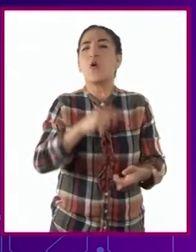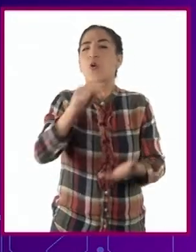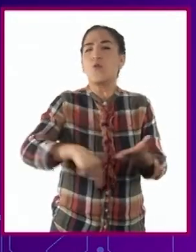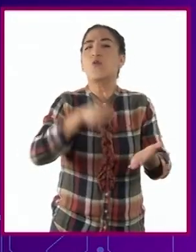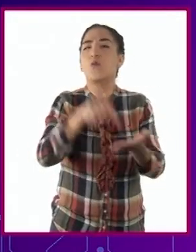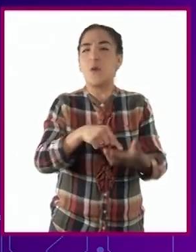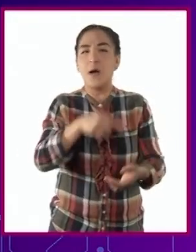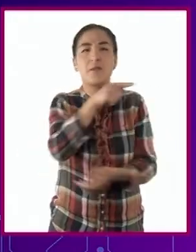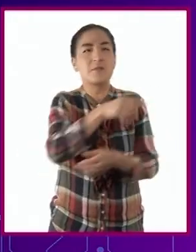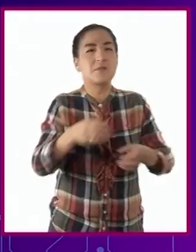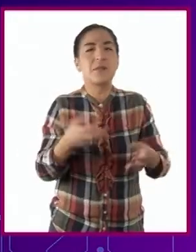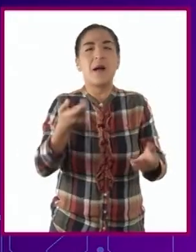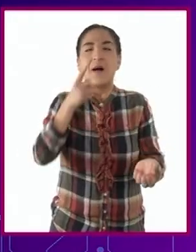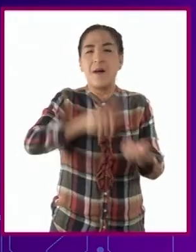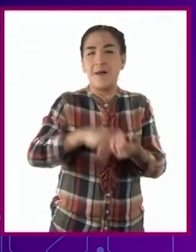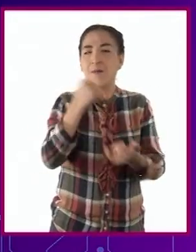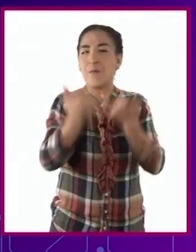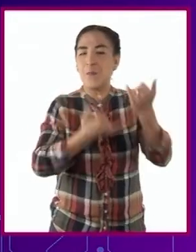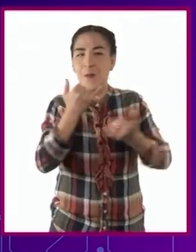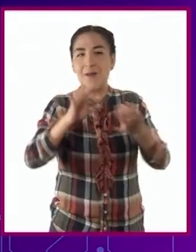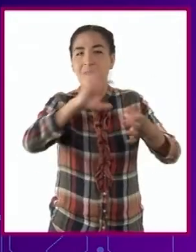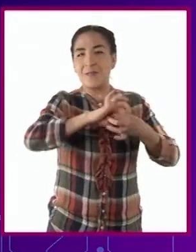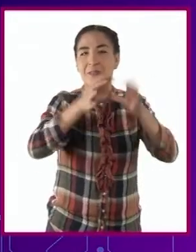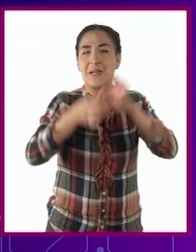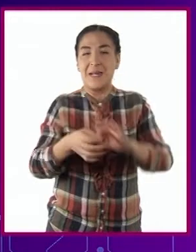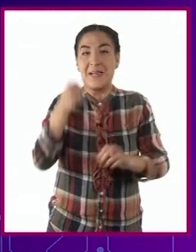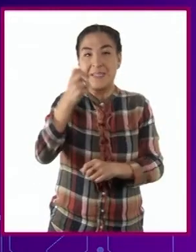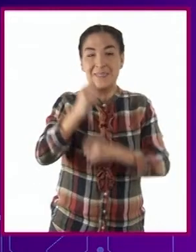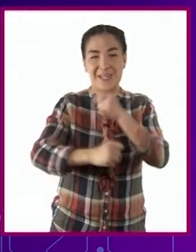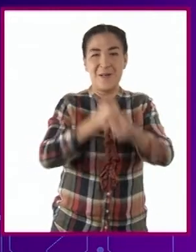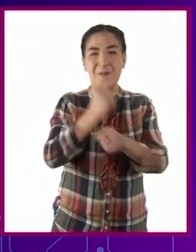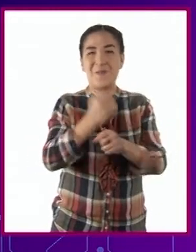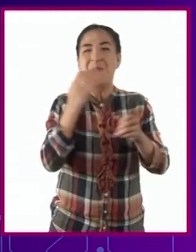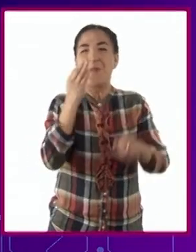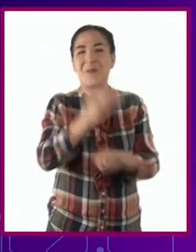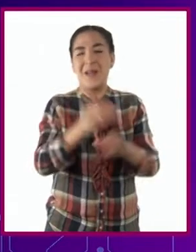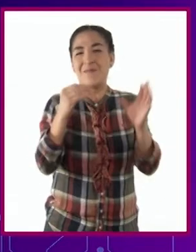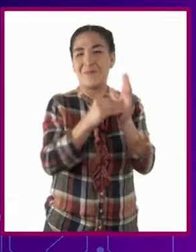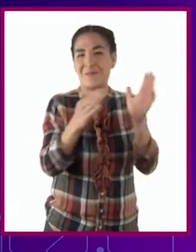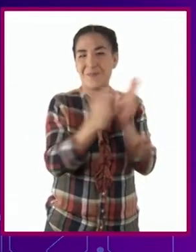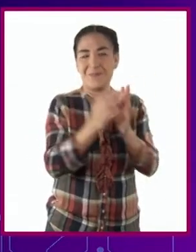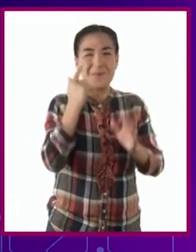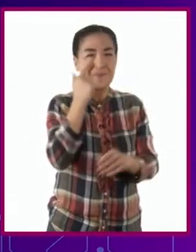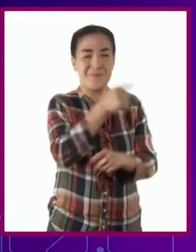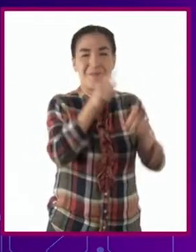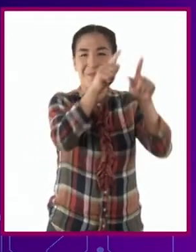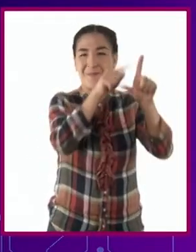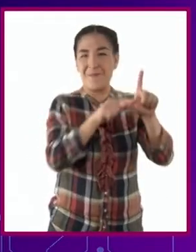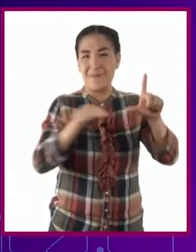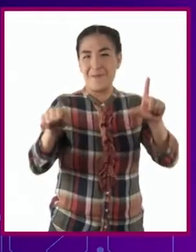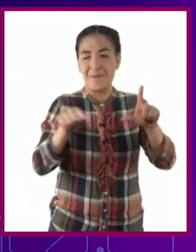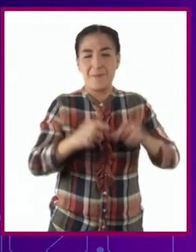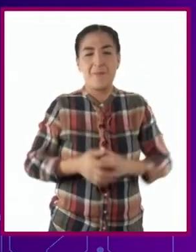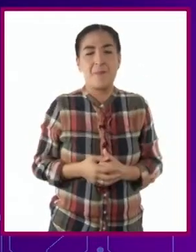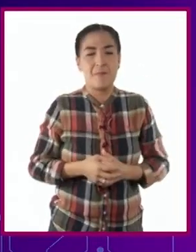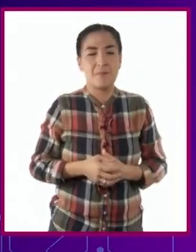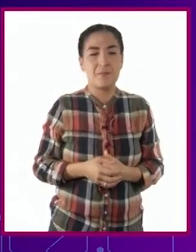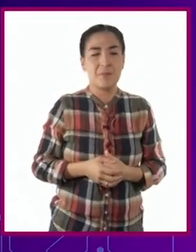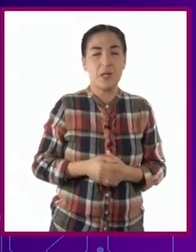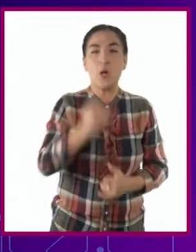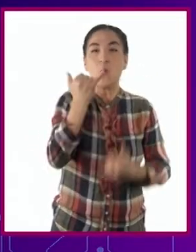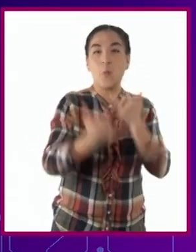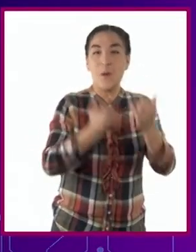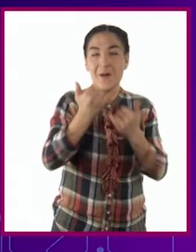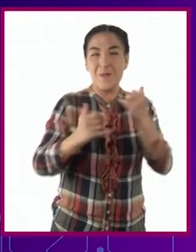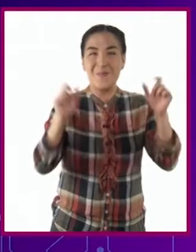se llevaron a cabo los Juegos Olímpicos en los años que se registran en la gráfica. De los Juegos Olímpicos